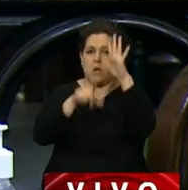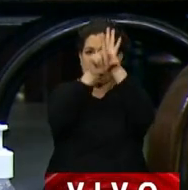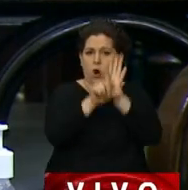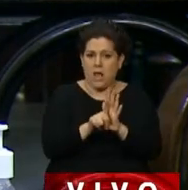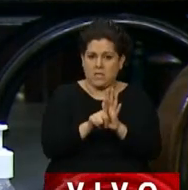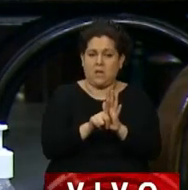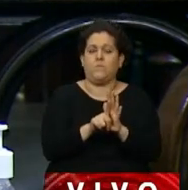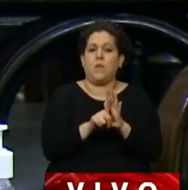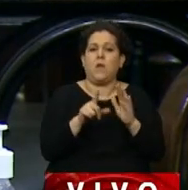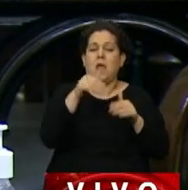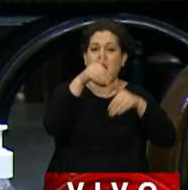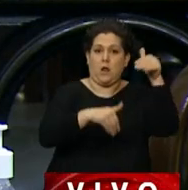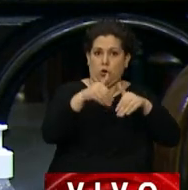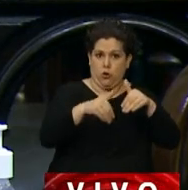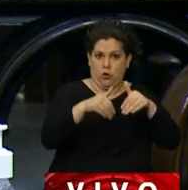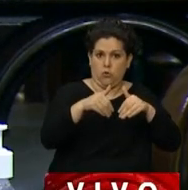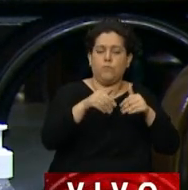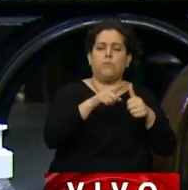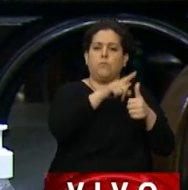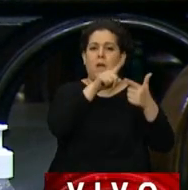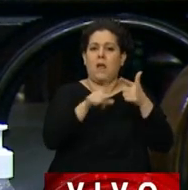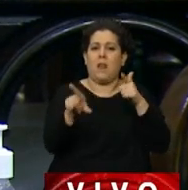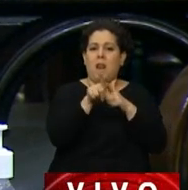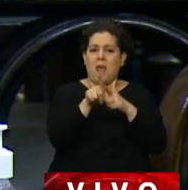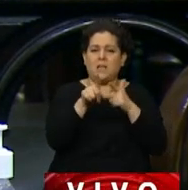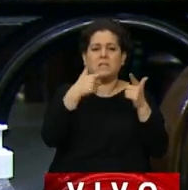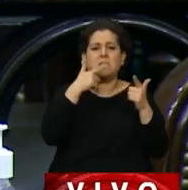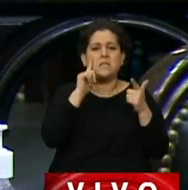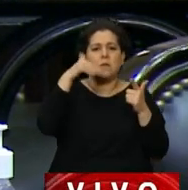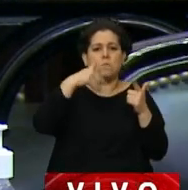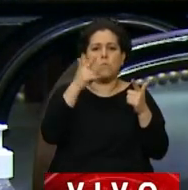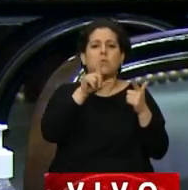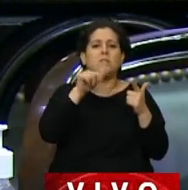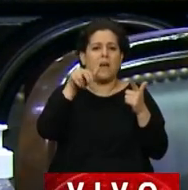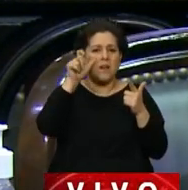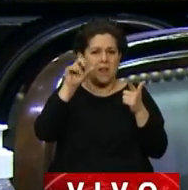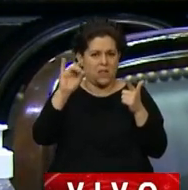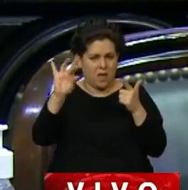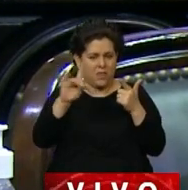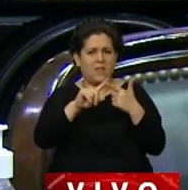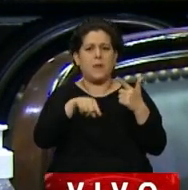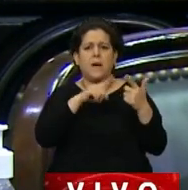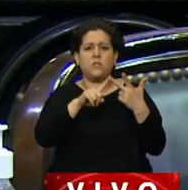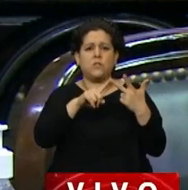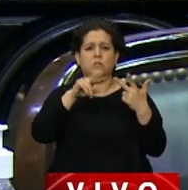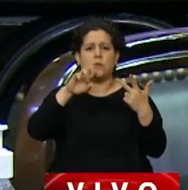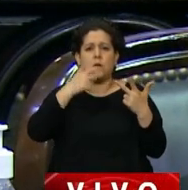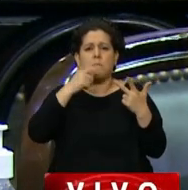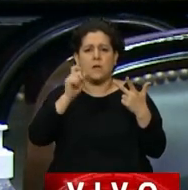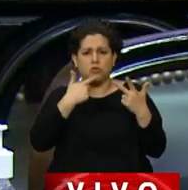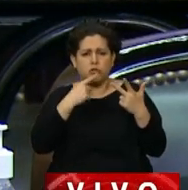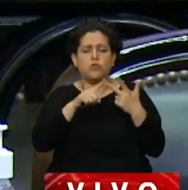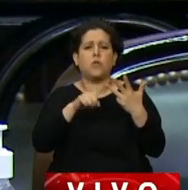el Código Electoral Nacional, la Ley de Simultaneidad, la Ley de Espacios, la Ley de